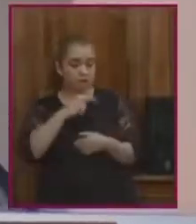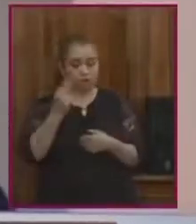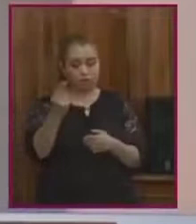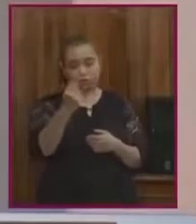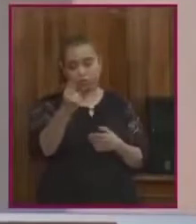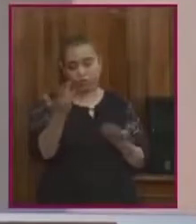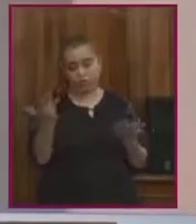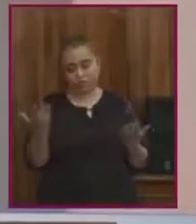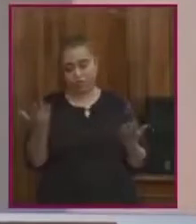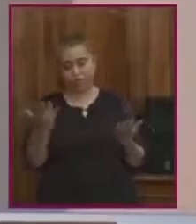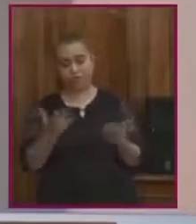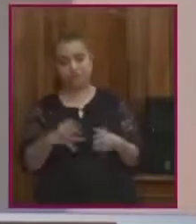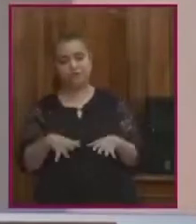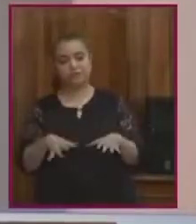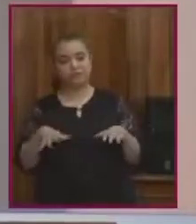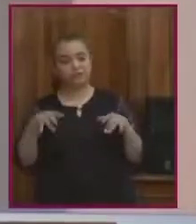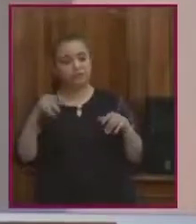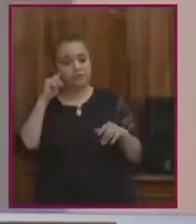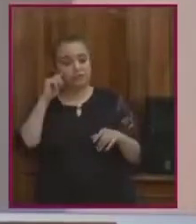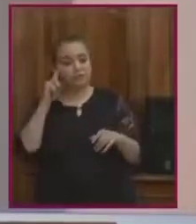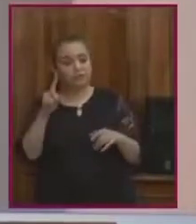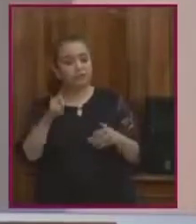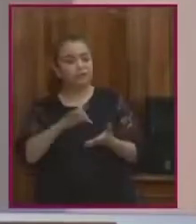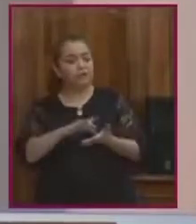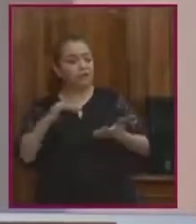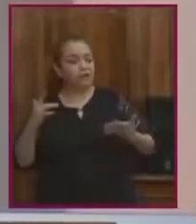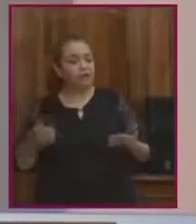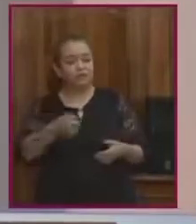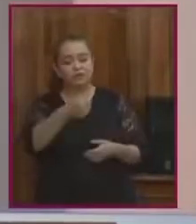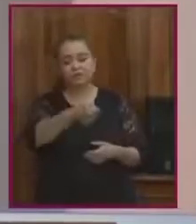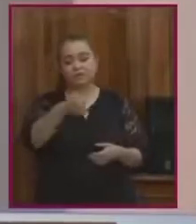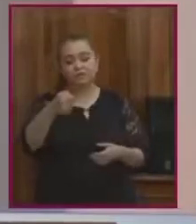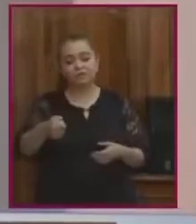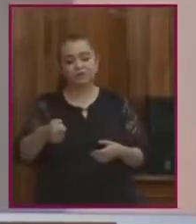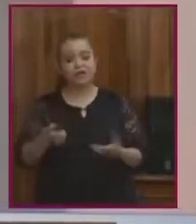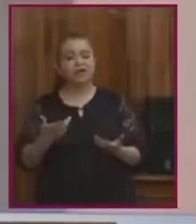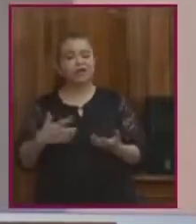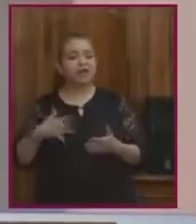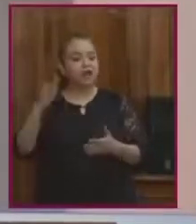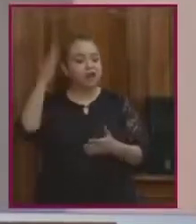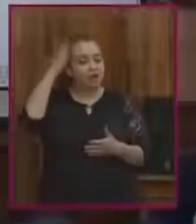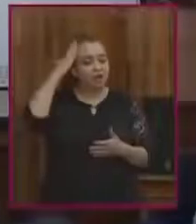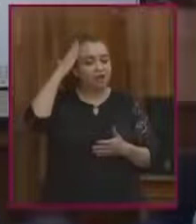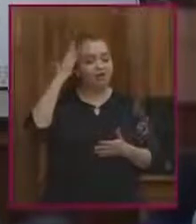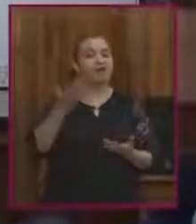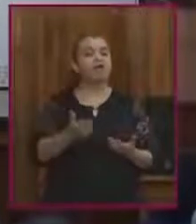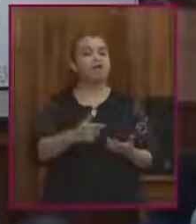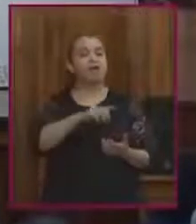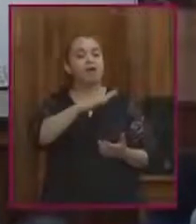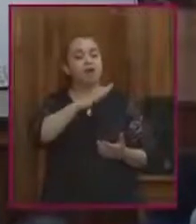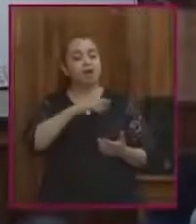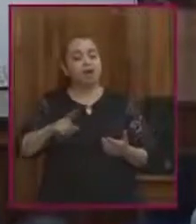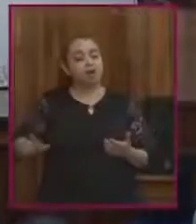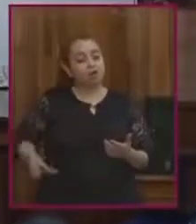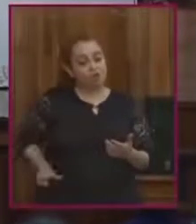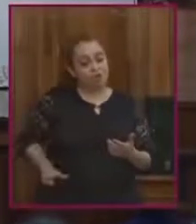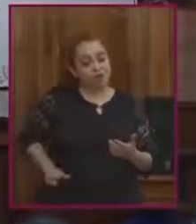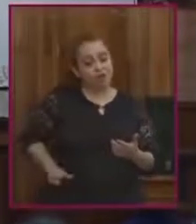distancia. Reciban a través de mi conducto un saludo de la jefa de gobierno, la doctora Claudia Sheinbaum